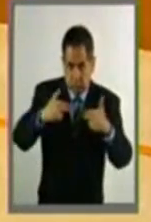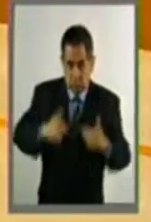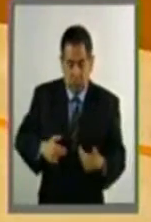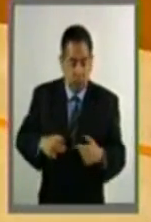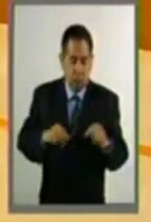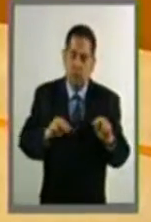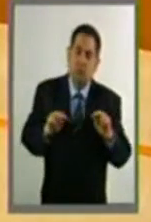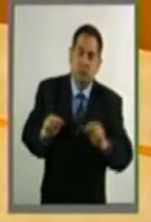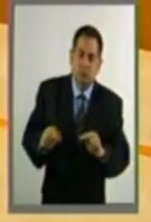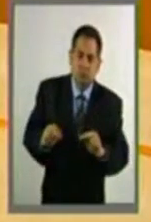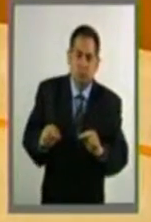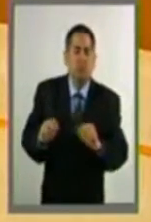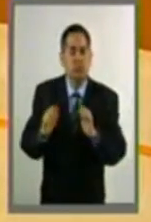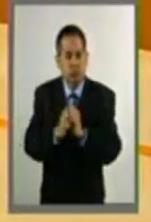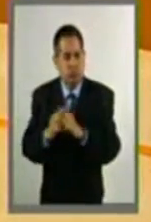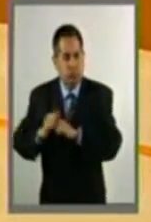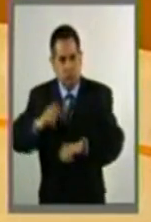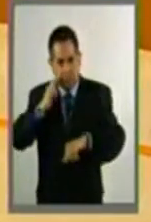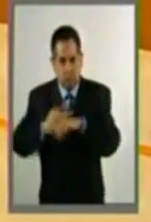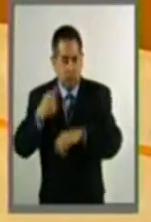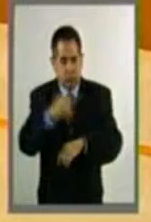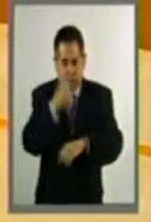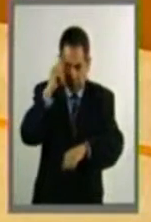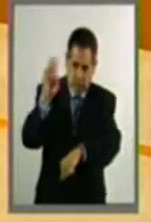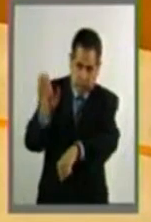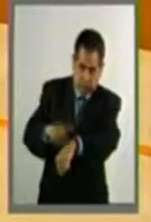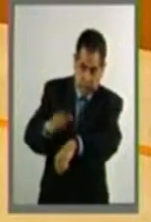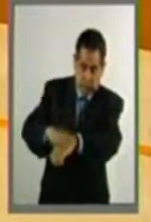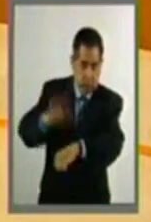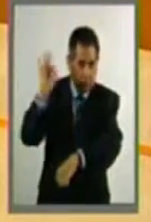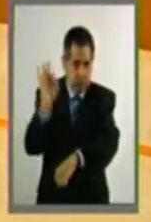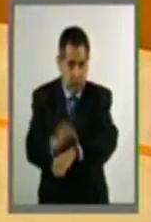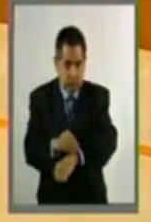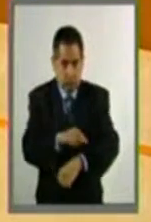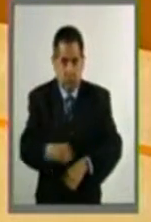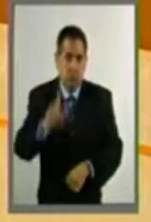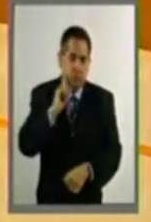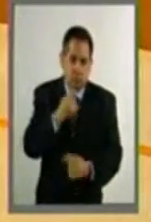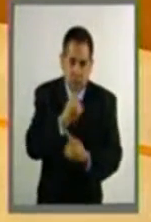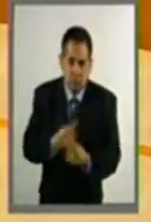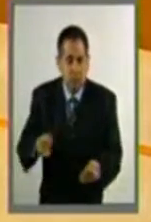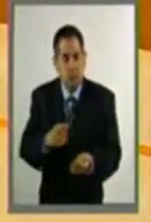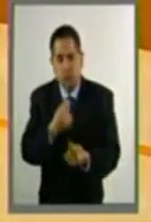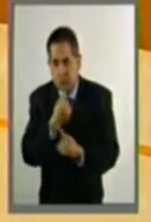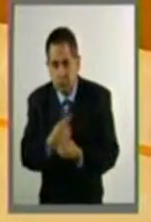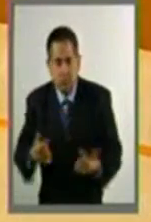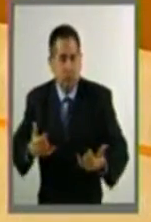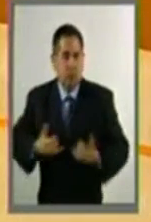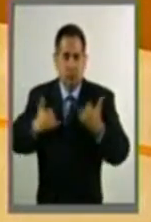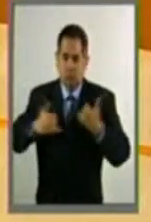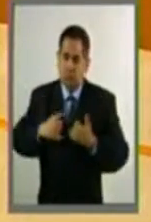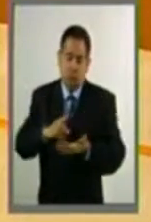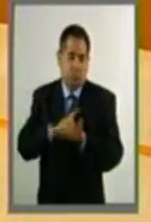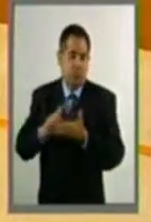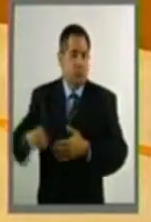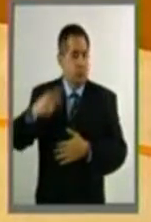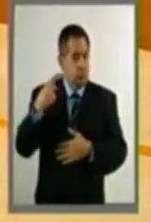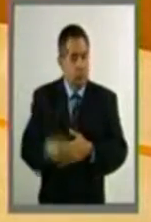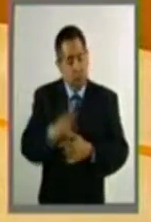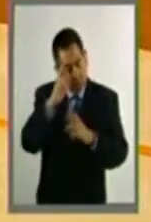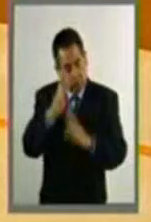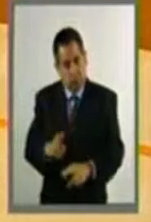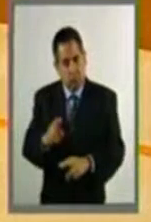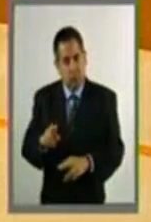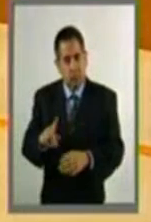hasta ahora la competencia para proteger los derechos humanos de las niñas, niños y adolescentes reconocidos por el